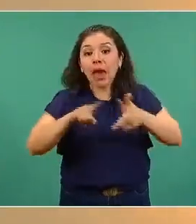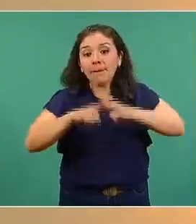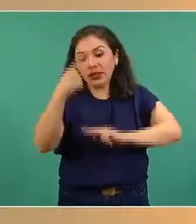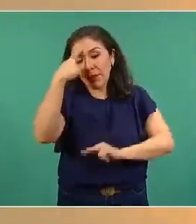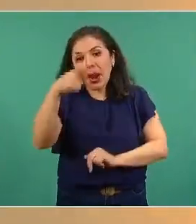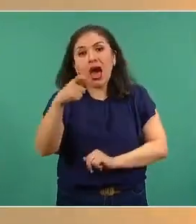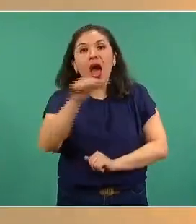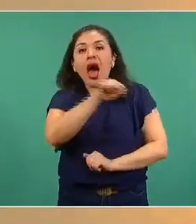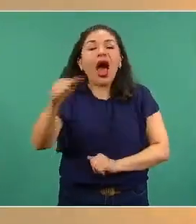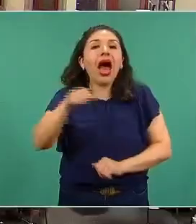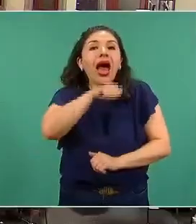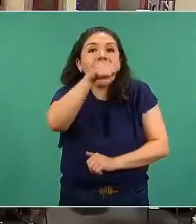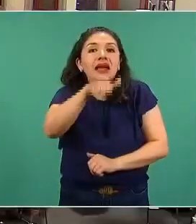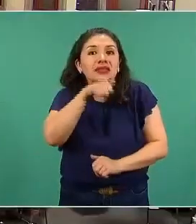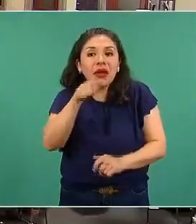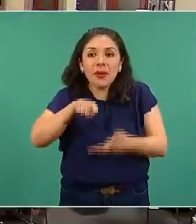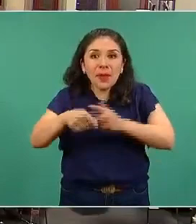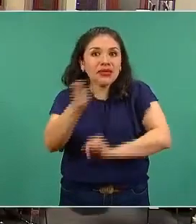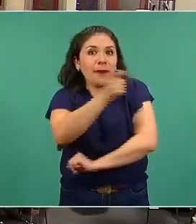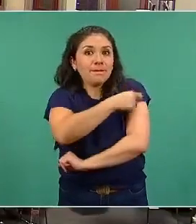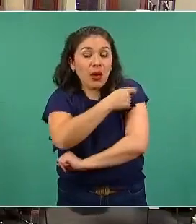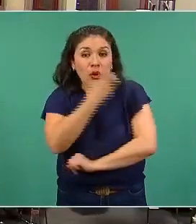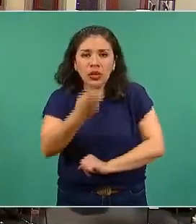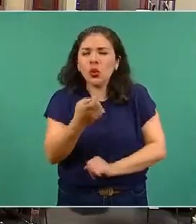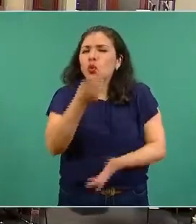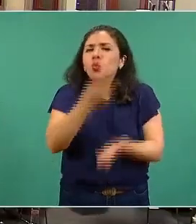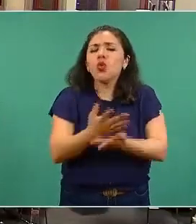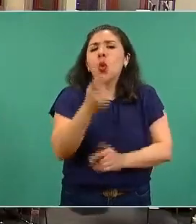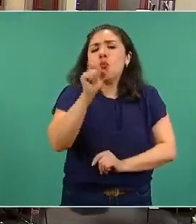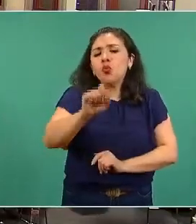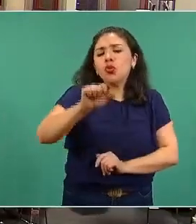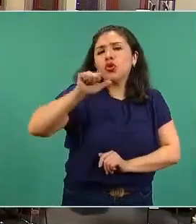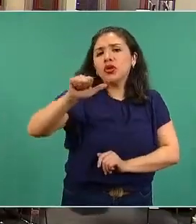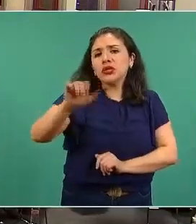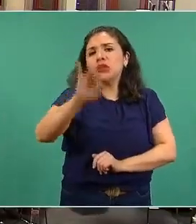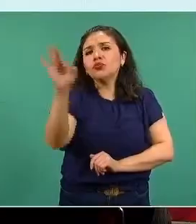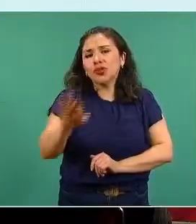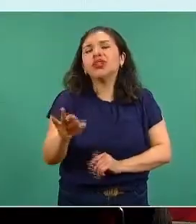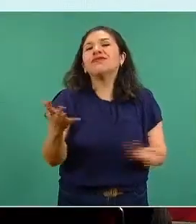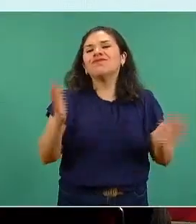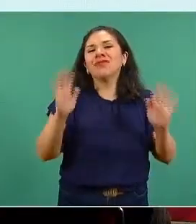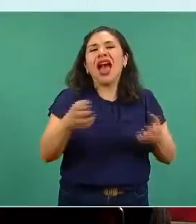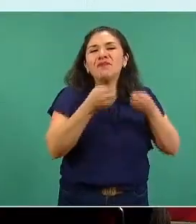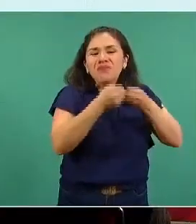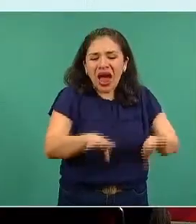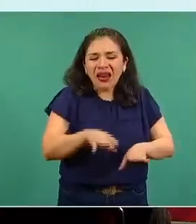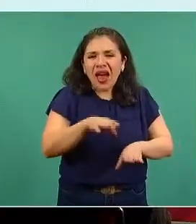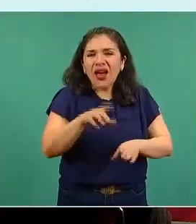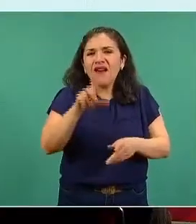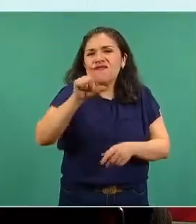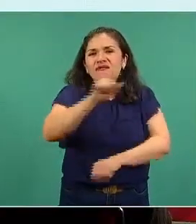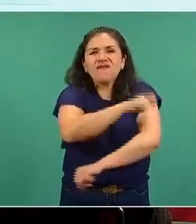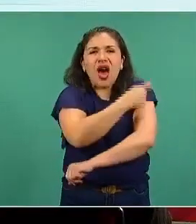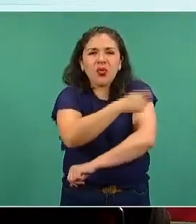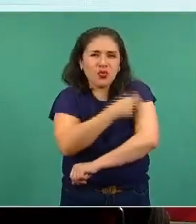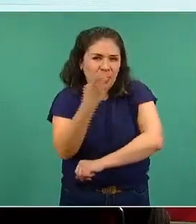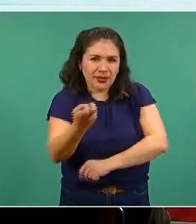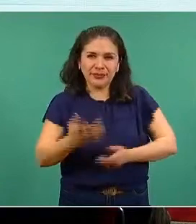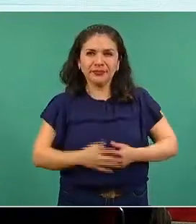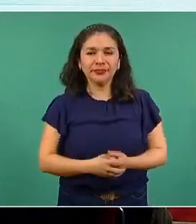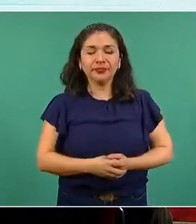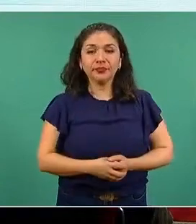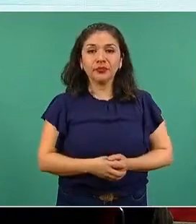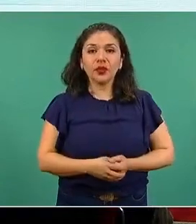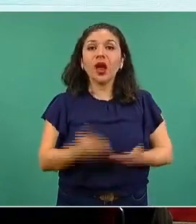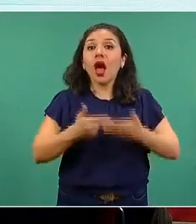personas adultas mayores. Entonces, solo 0.16% ha sido la pérdida. La siguiente.